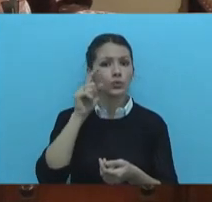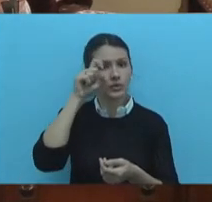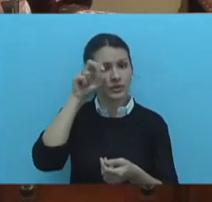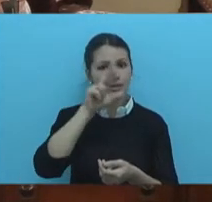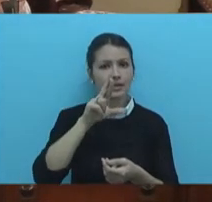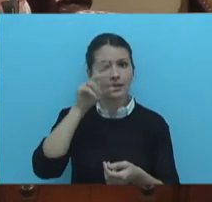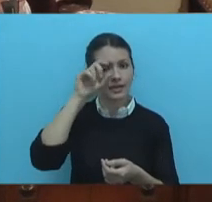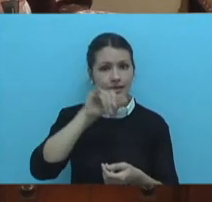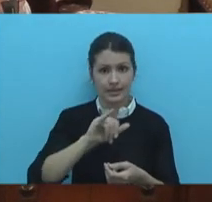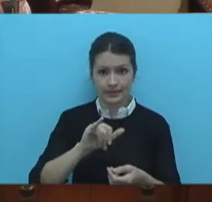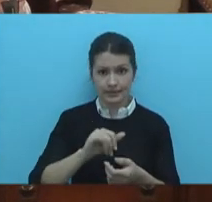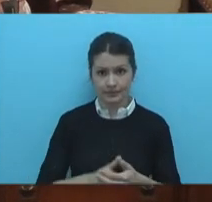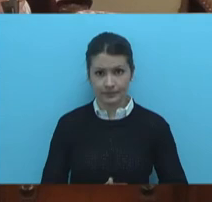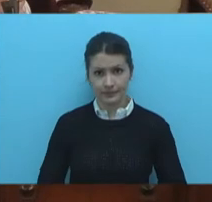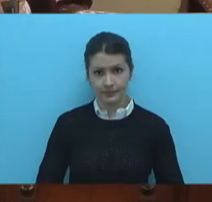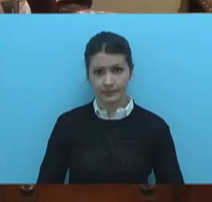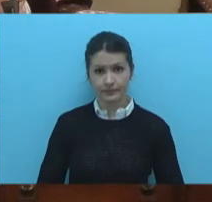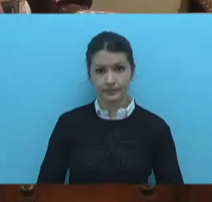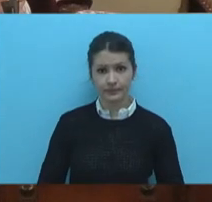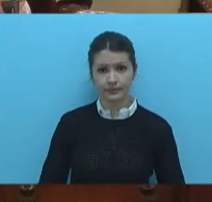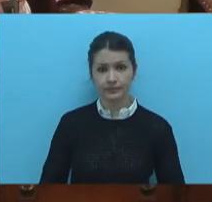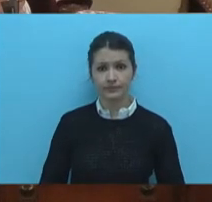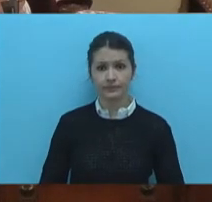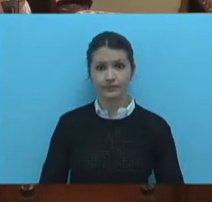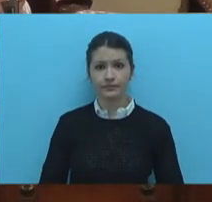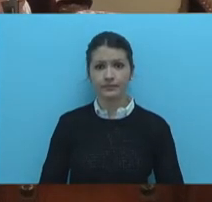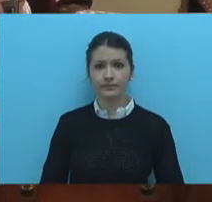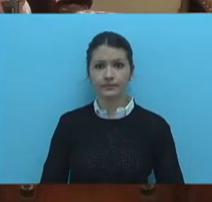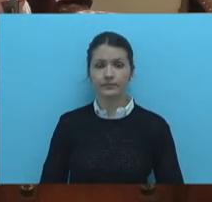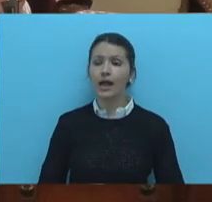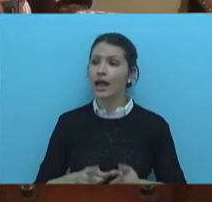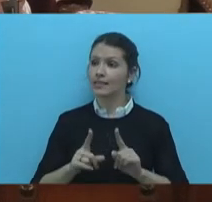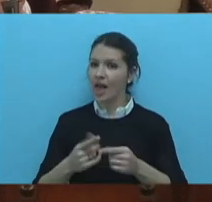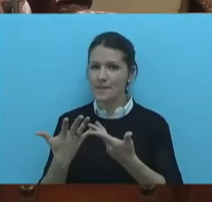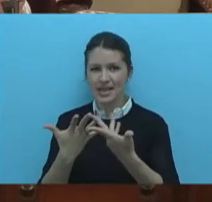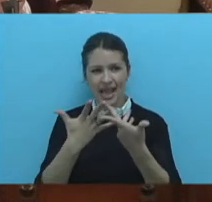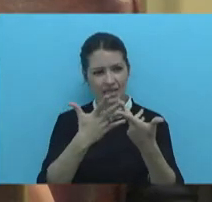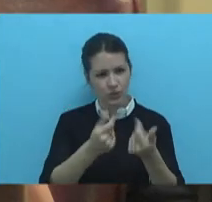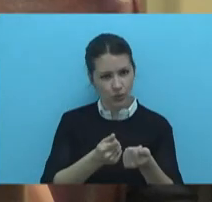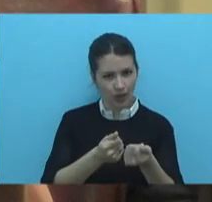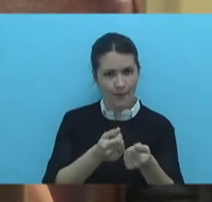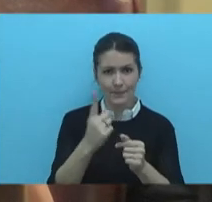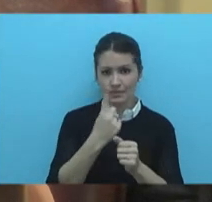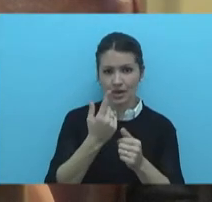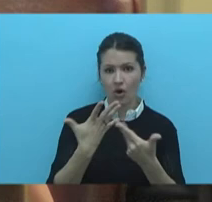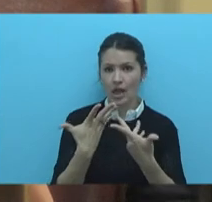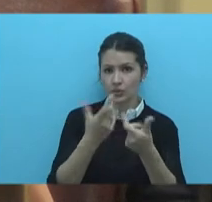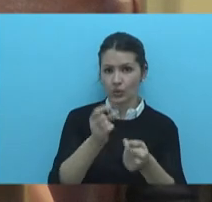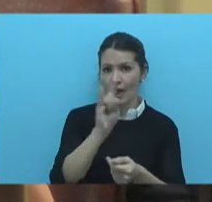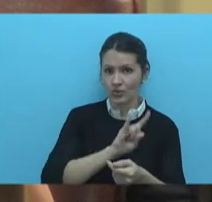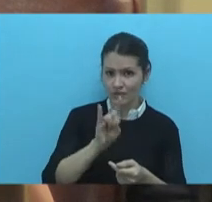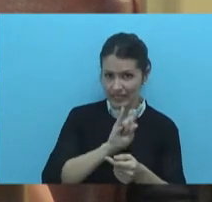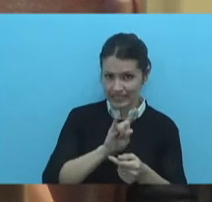Además, le da para beneficio para la facultad como para las escuelas secundarias, ya que ellos